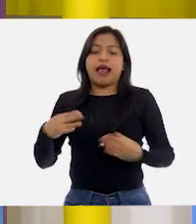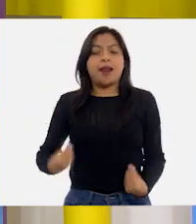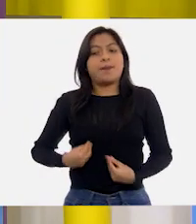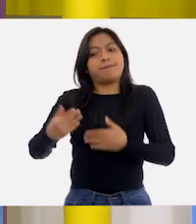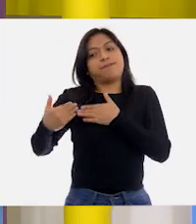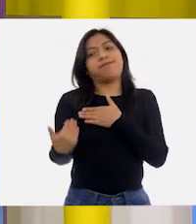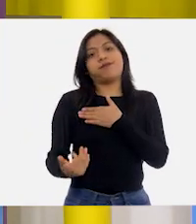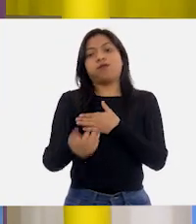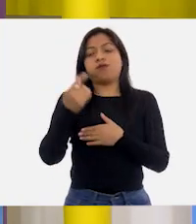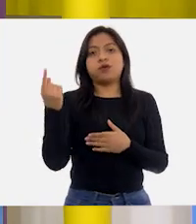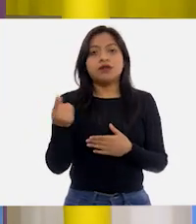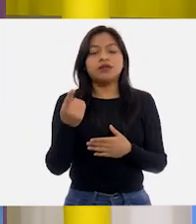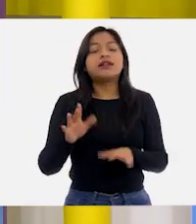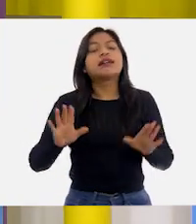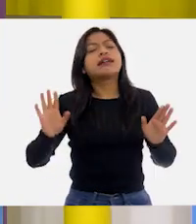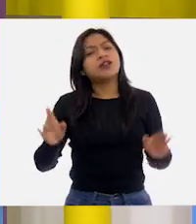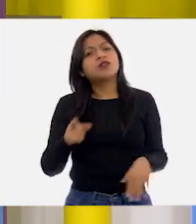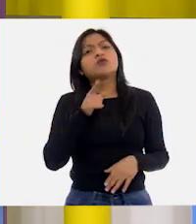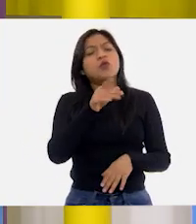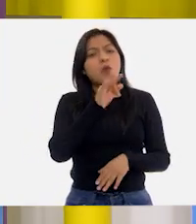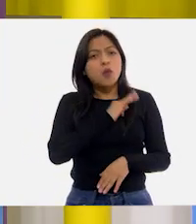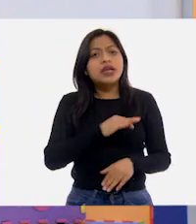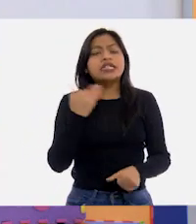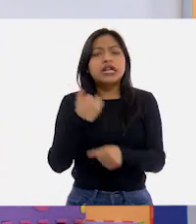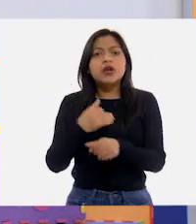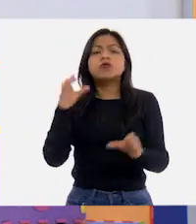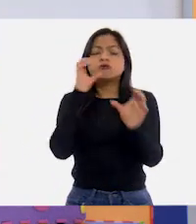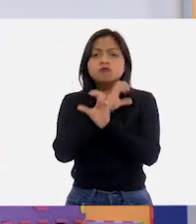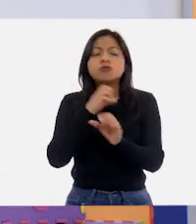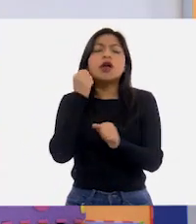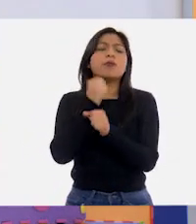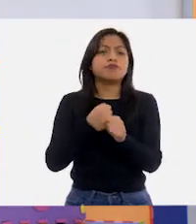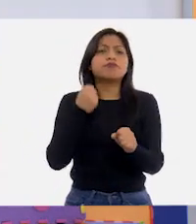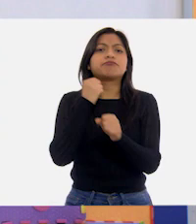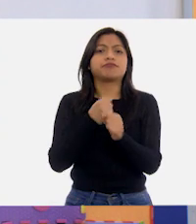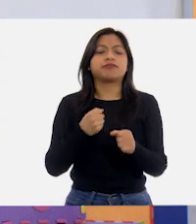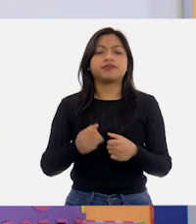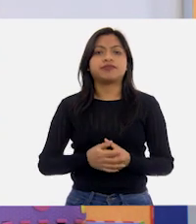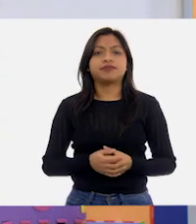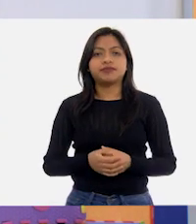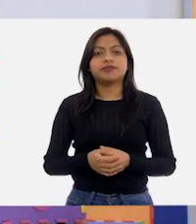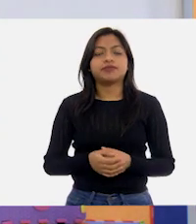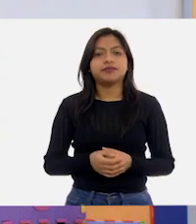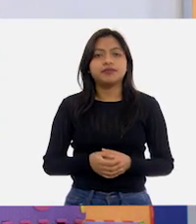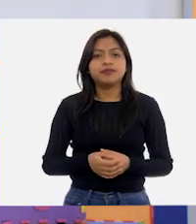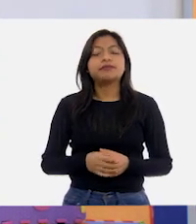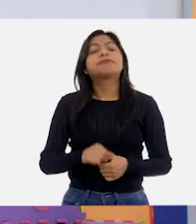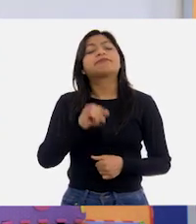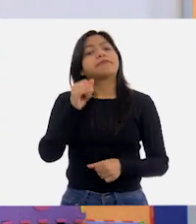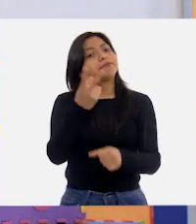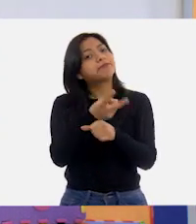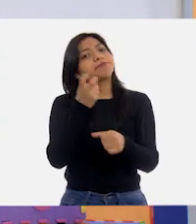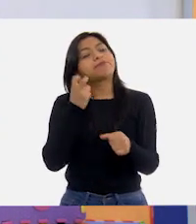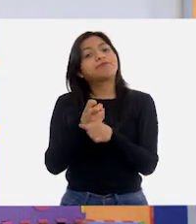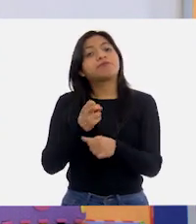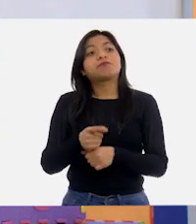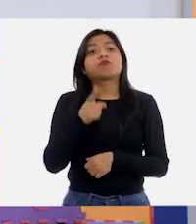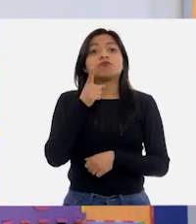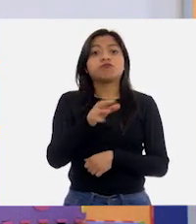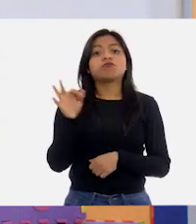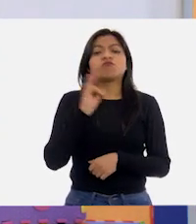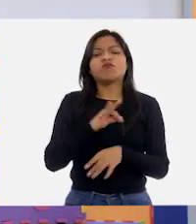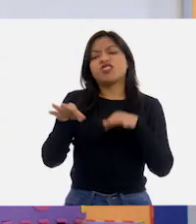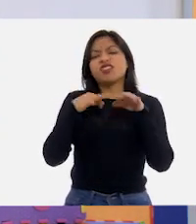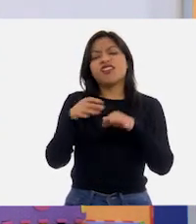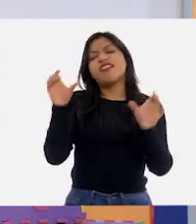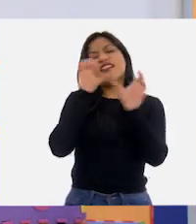Pero ahorita los niños también pueden practicar el canto. Sí, yo creo que también hacerles de invitación de, aunque a lo mejor no se quieran